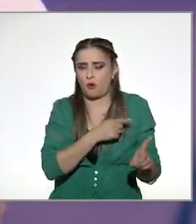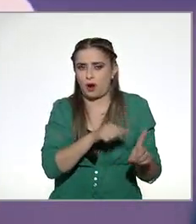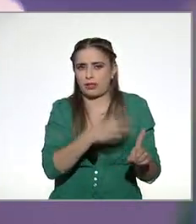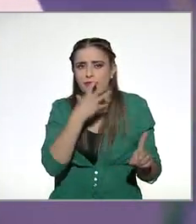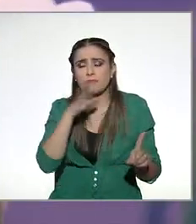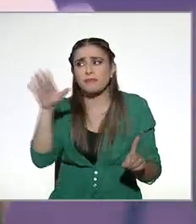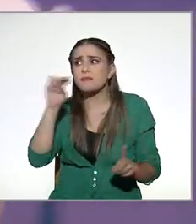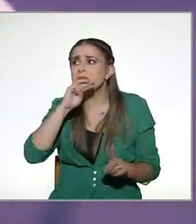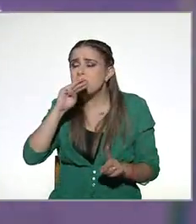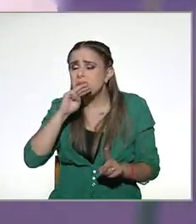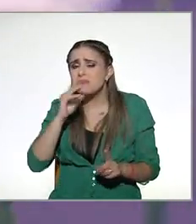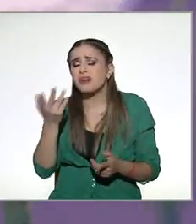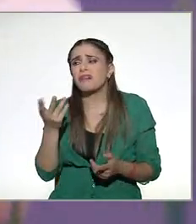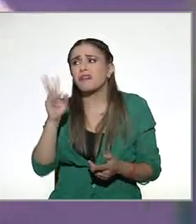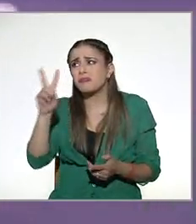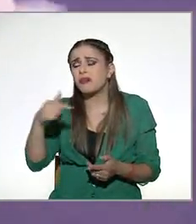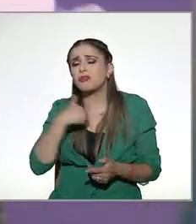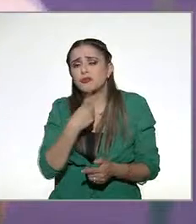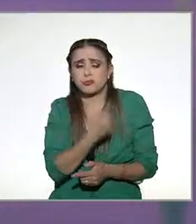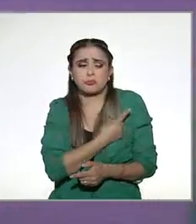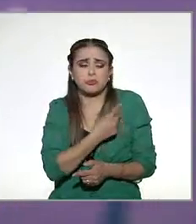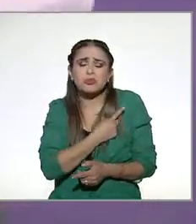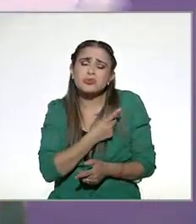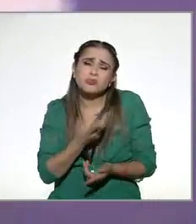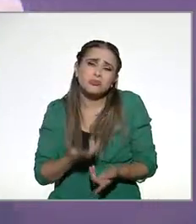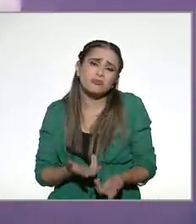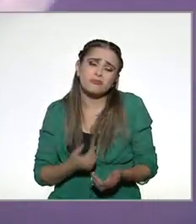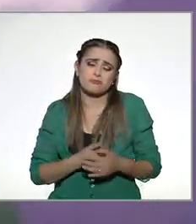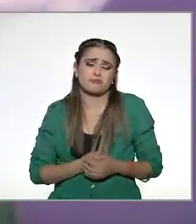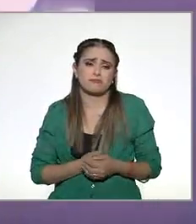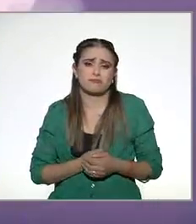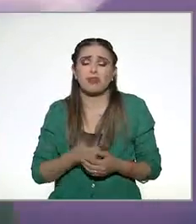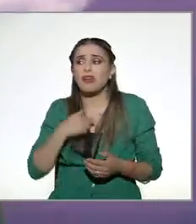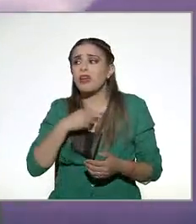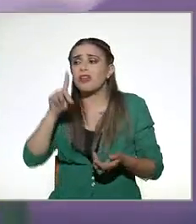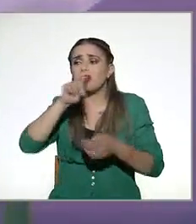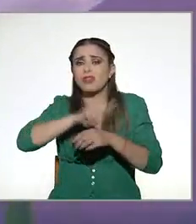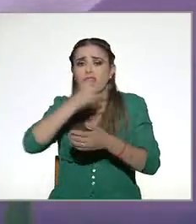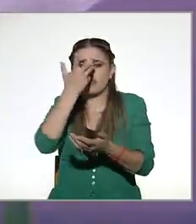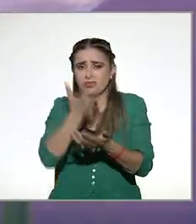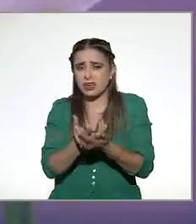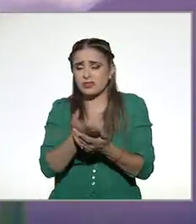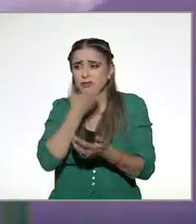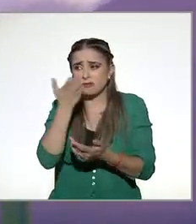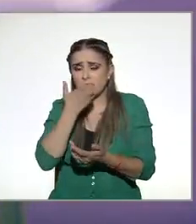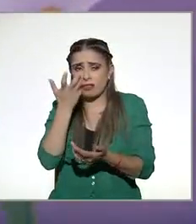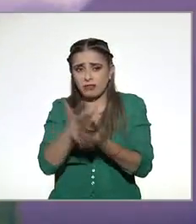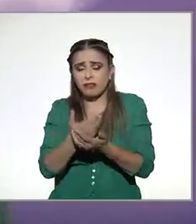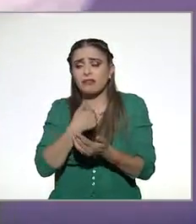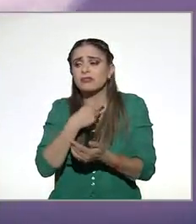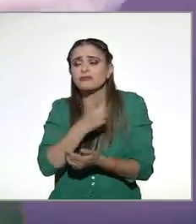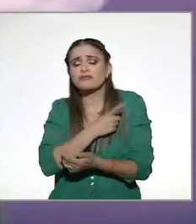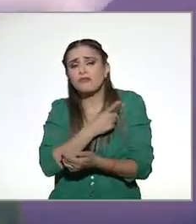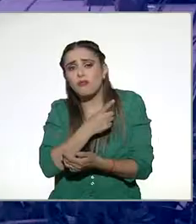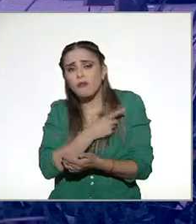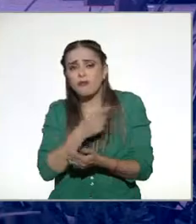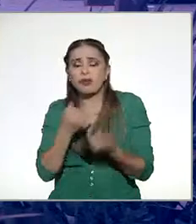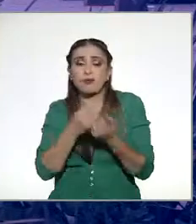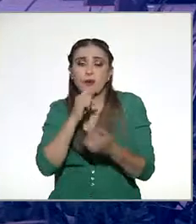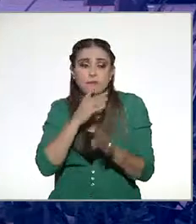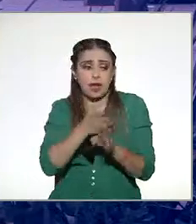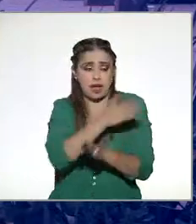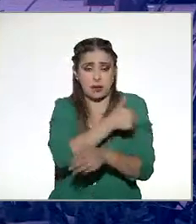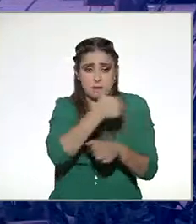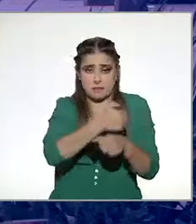es que estuve solo en el descanso y también en la primaria le sucedía